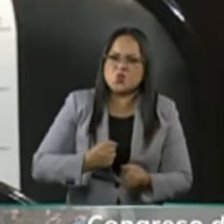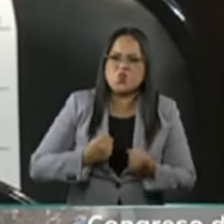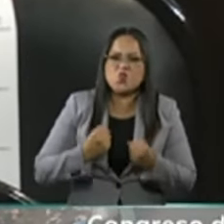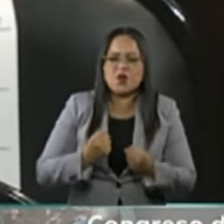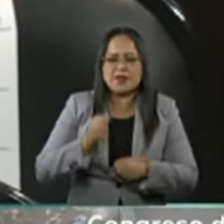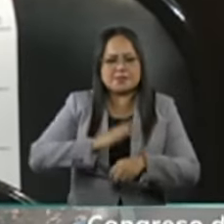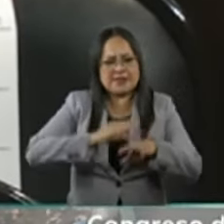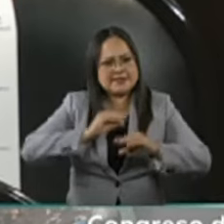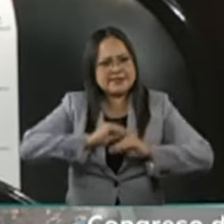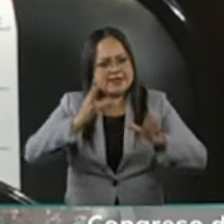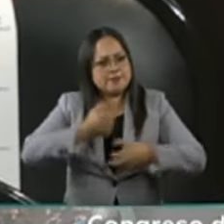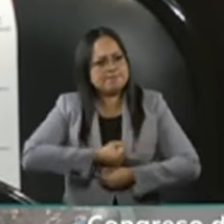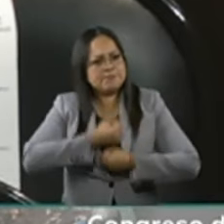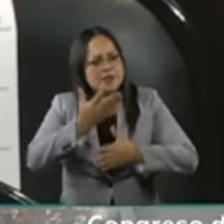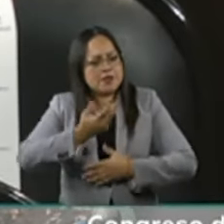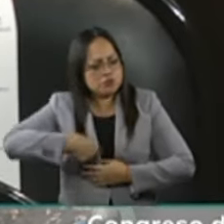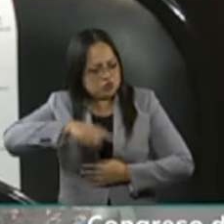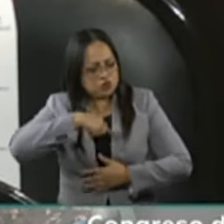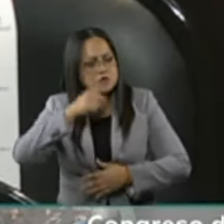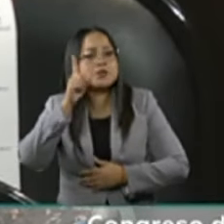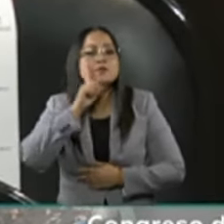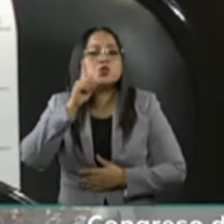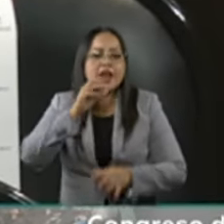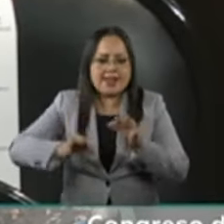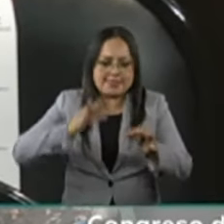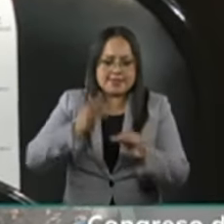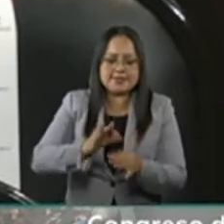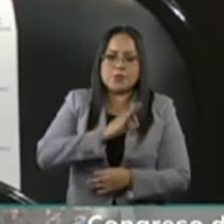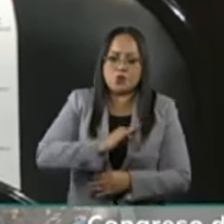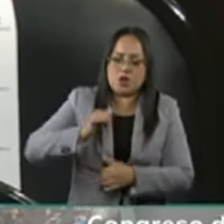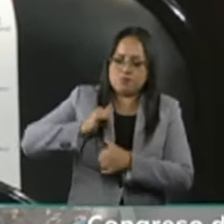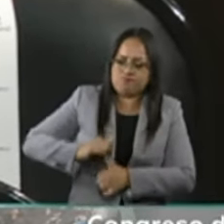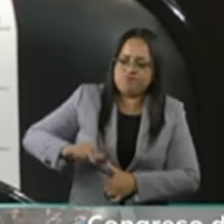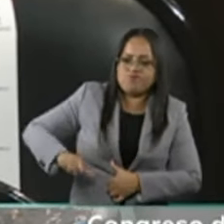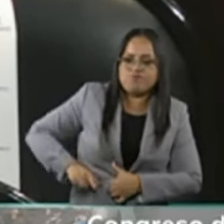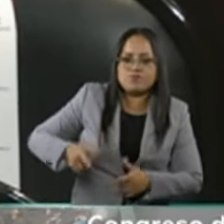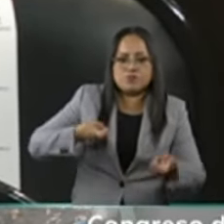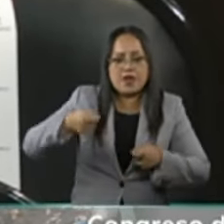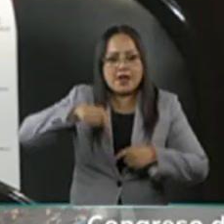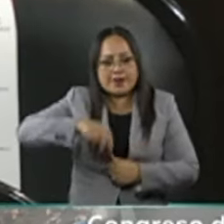y claro que estamos listas para gobernar la patria.